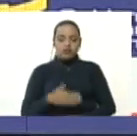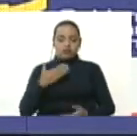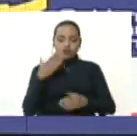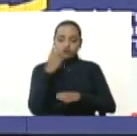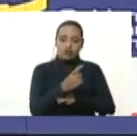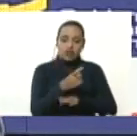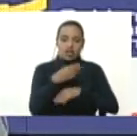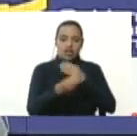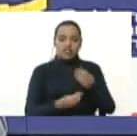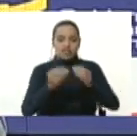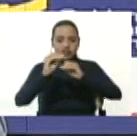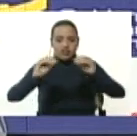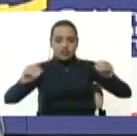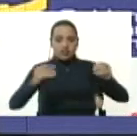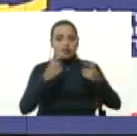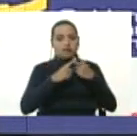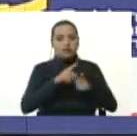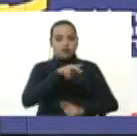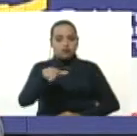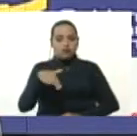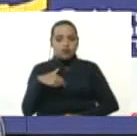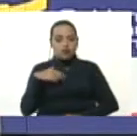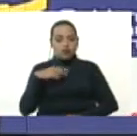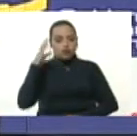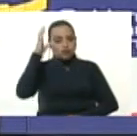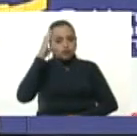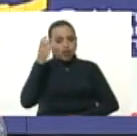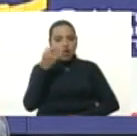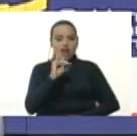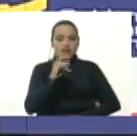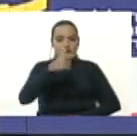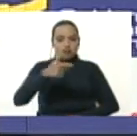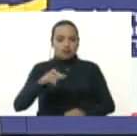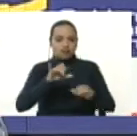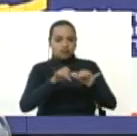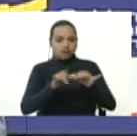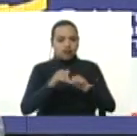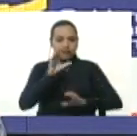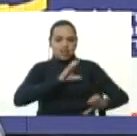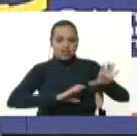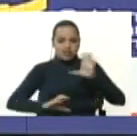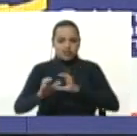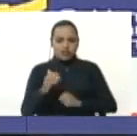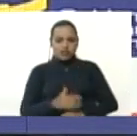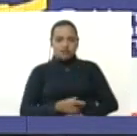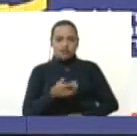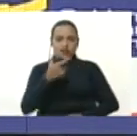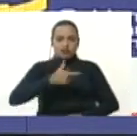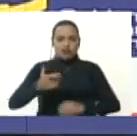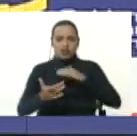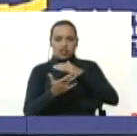convoque. Pero tenemos nosotros el conocimiento, tenemos los ingenieros, tenemos los científicos, tenemos los técnicos